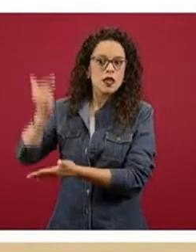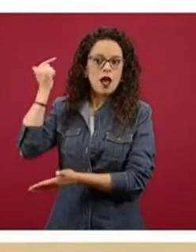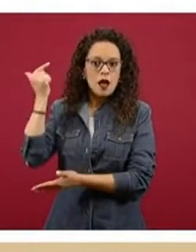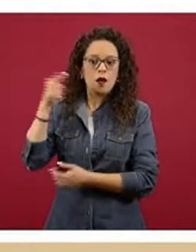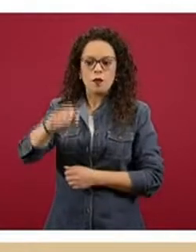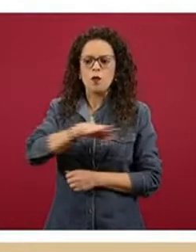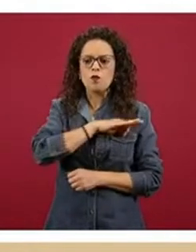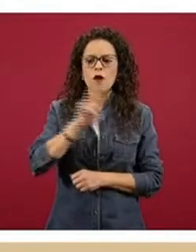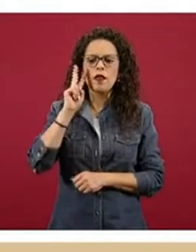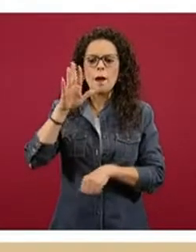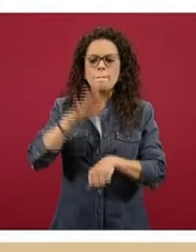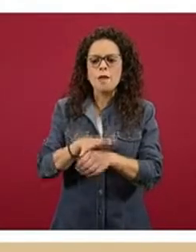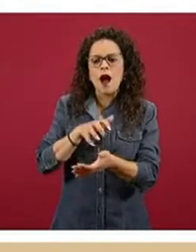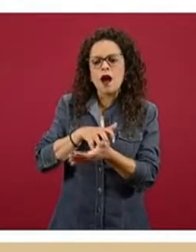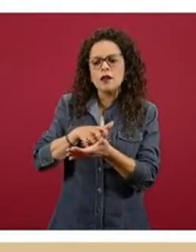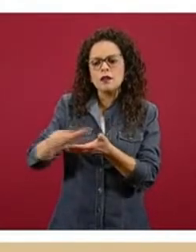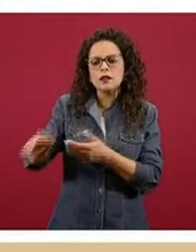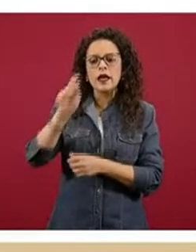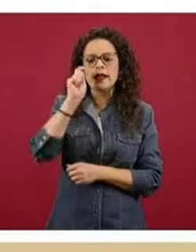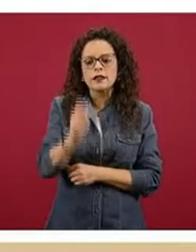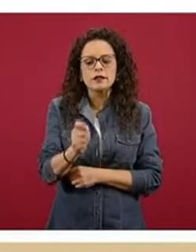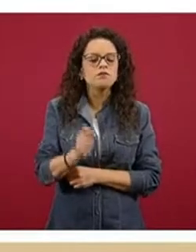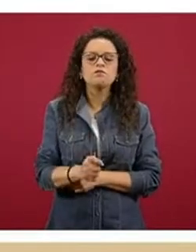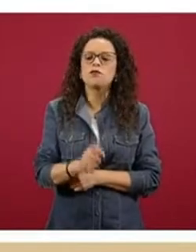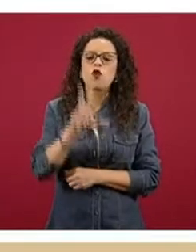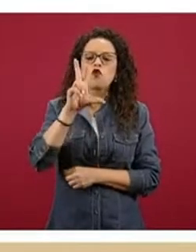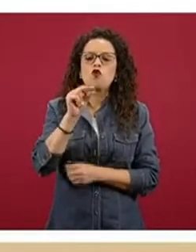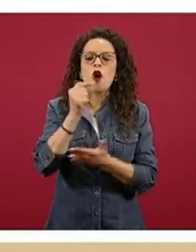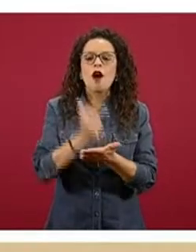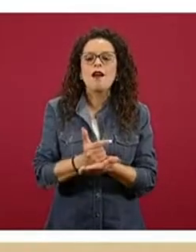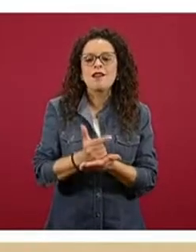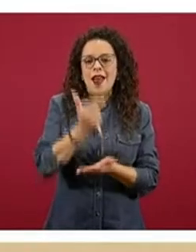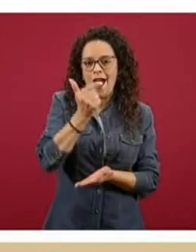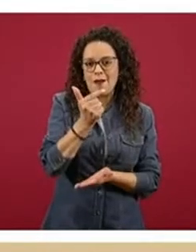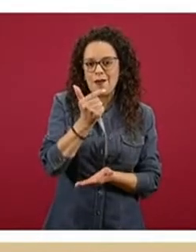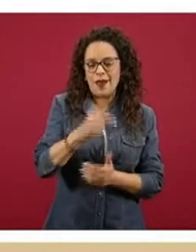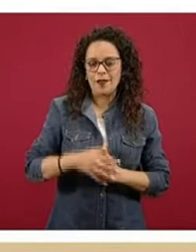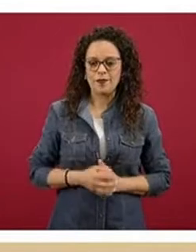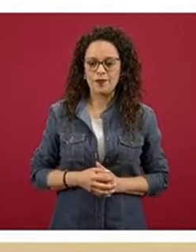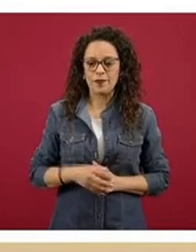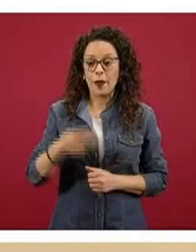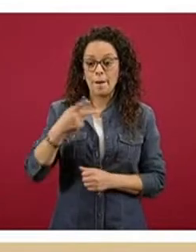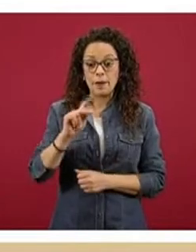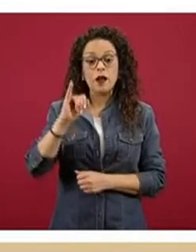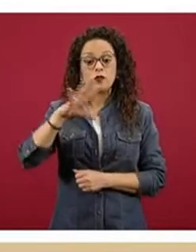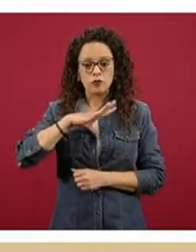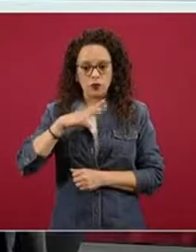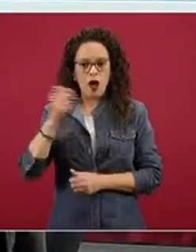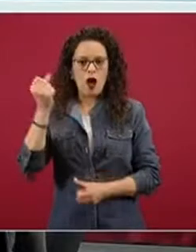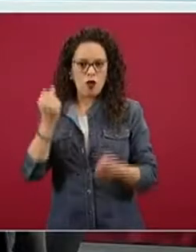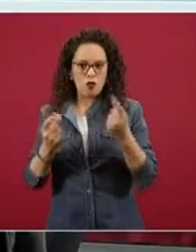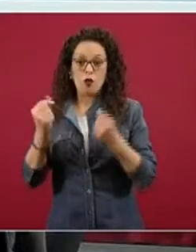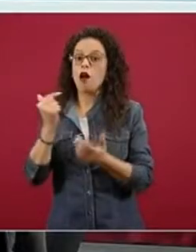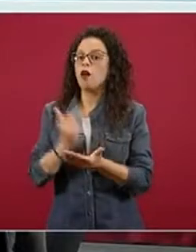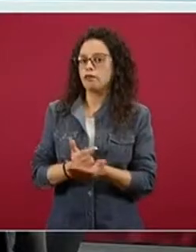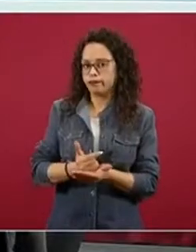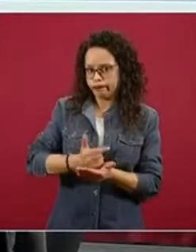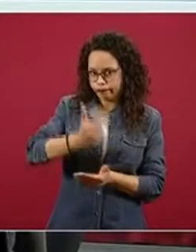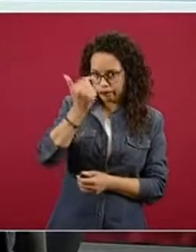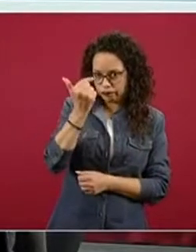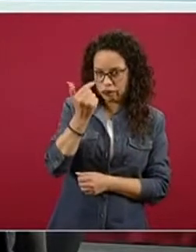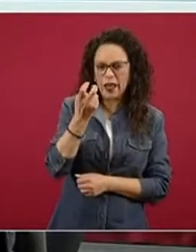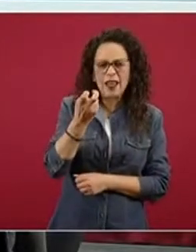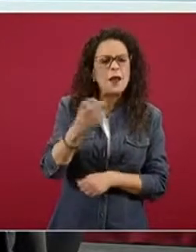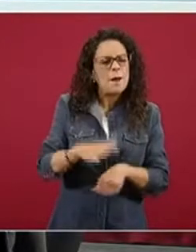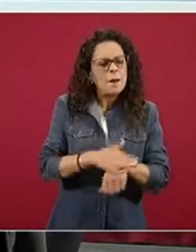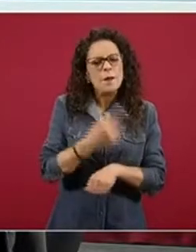de casos de dengue en México es dengue no grave. Sin embargo, también tenemos casos de dengue grave. Y muchas veces estos los vemos porque